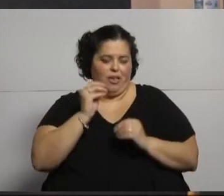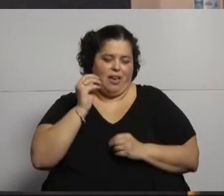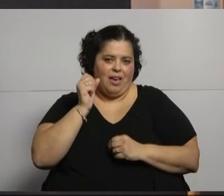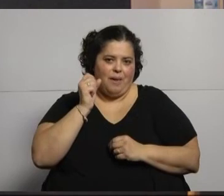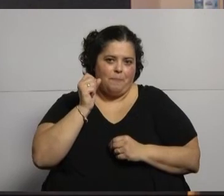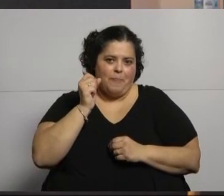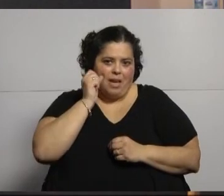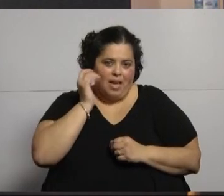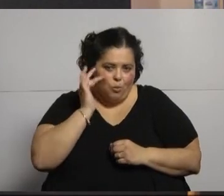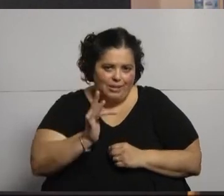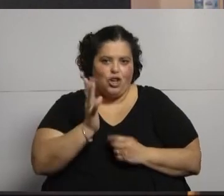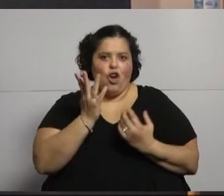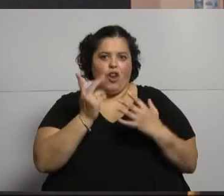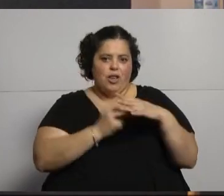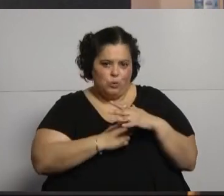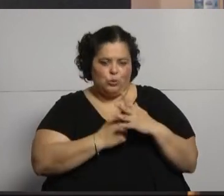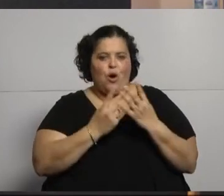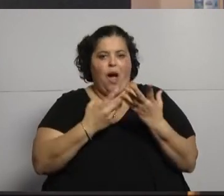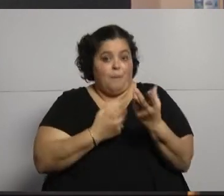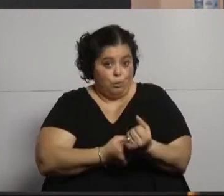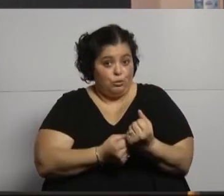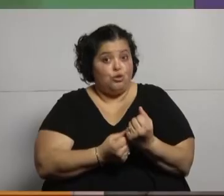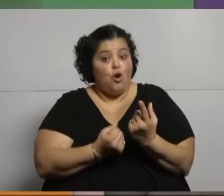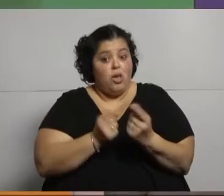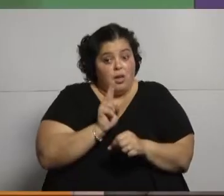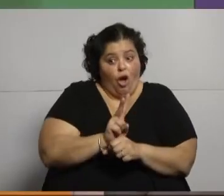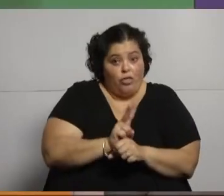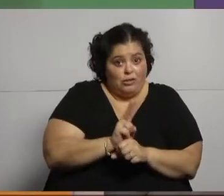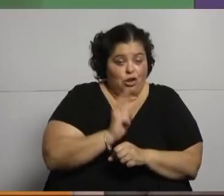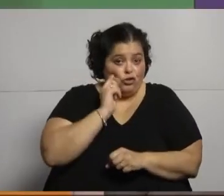y de apoyo también, y de contención psicológica,